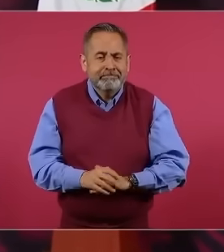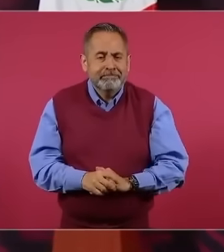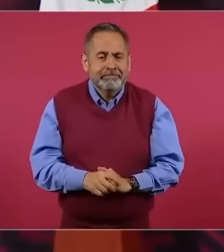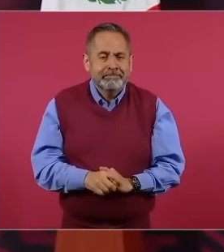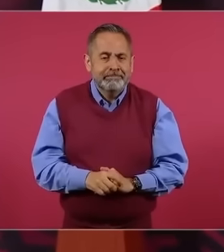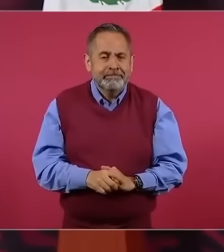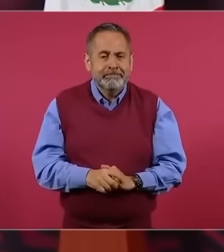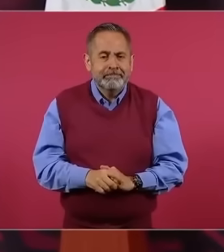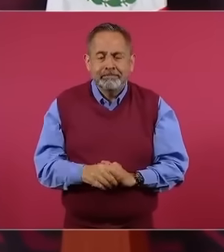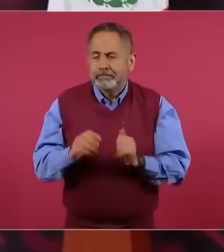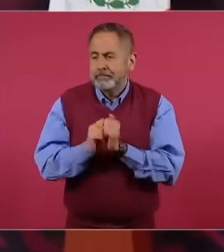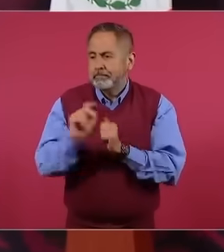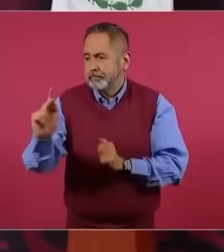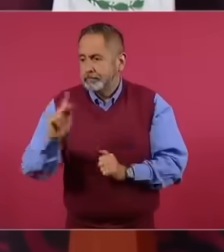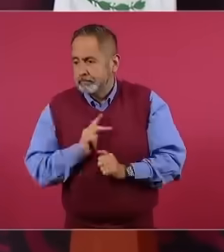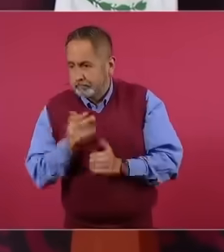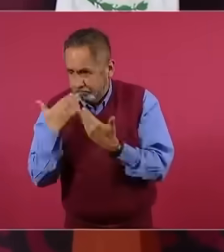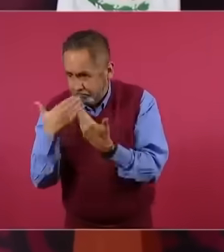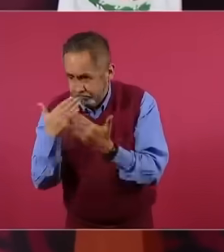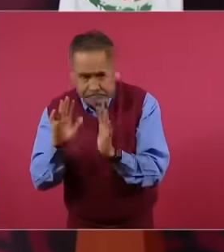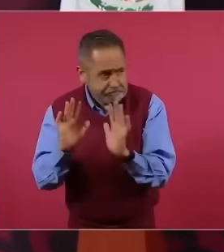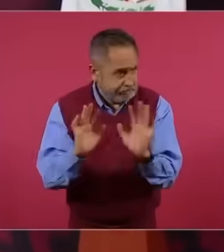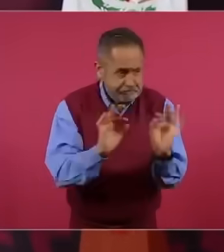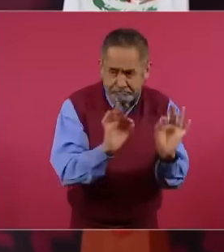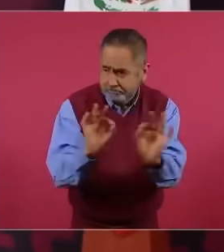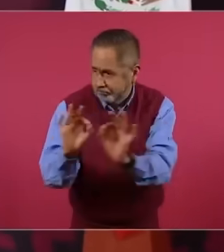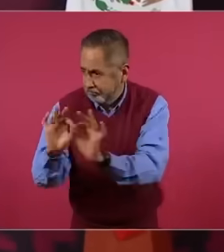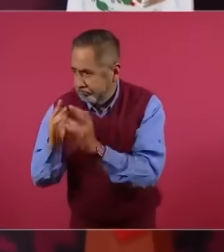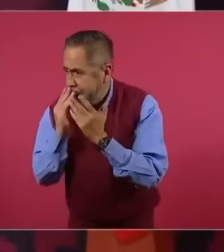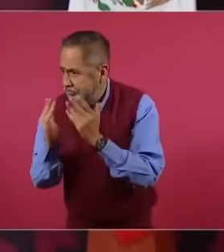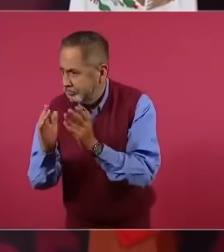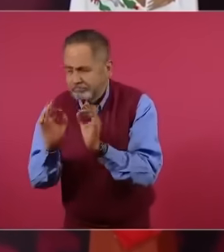y estar bien con el prójimo.